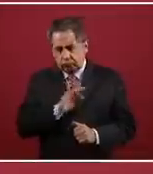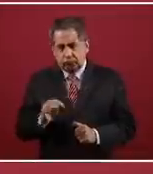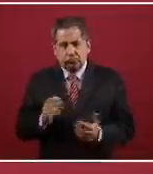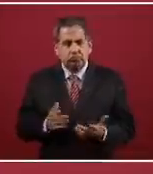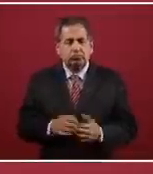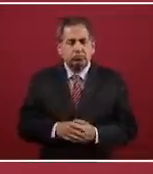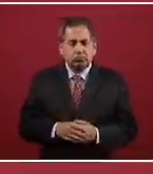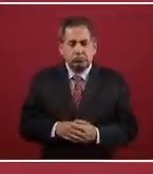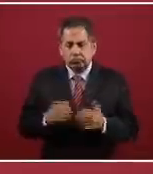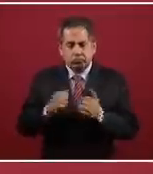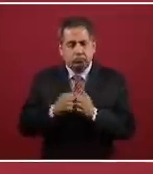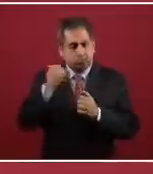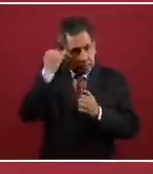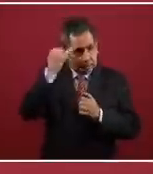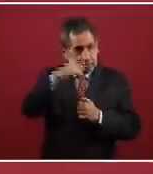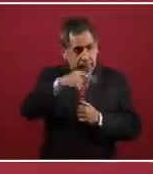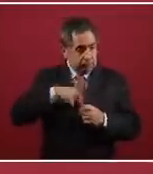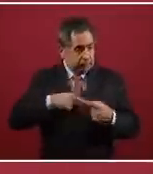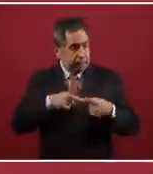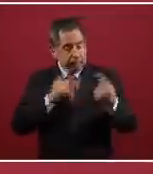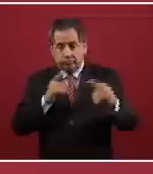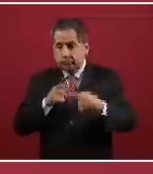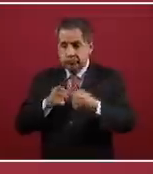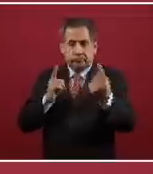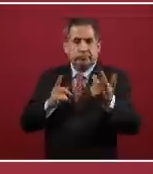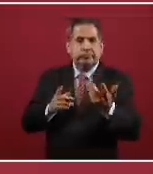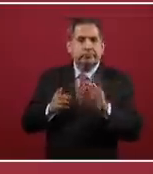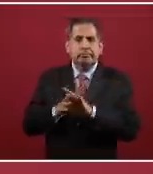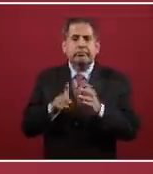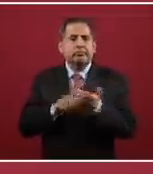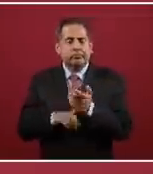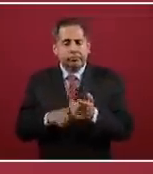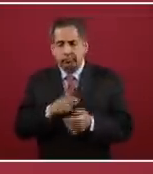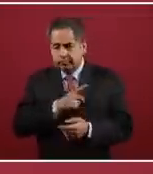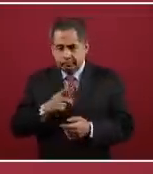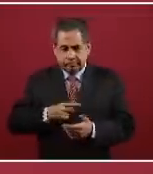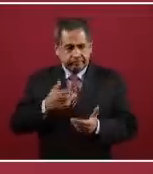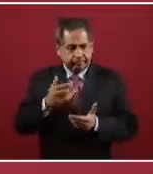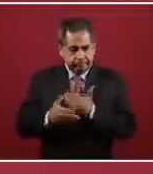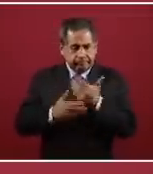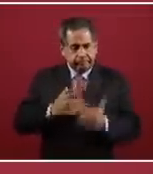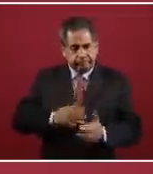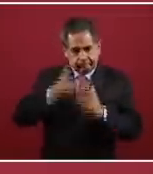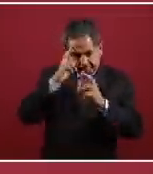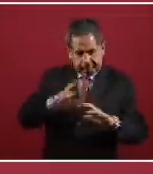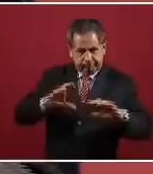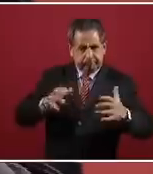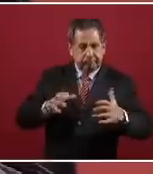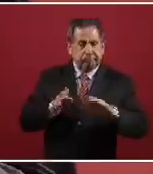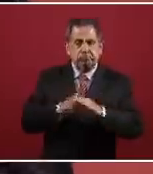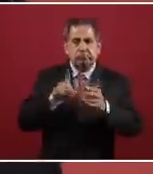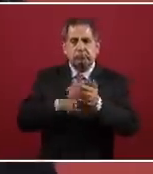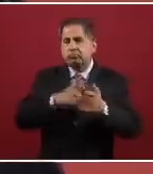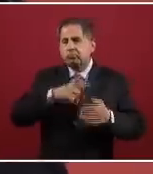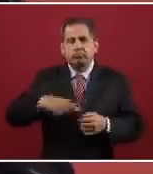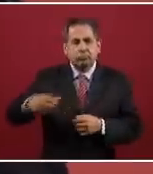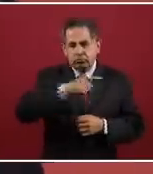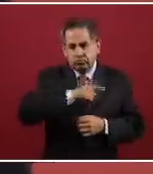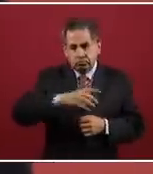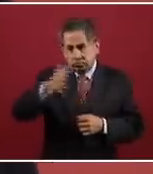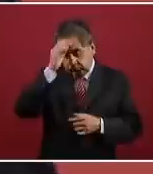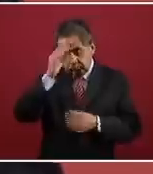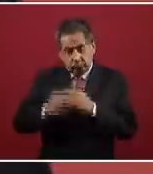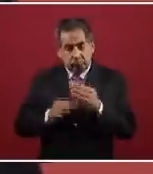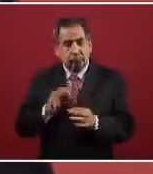aún con posturas distintas, sentarnos, respetarnos y llegar a un acuerdo, más si